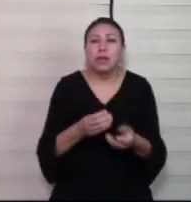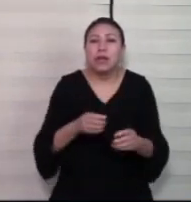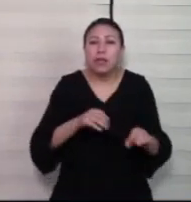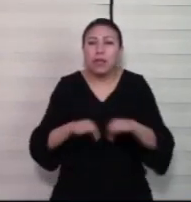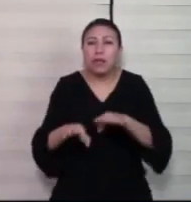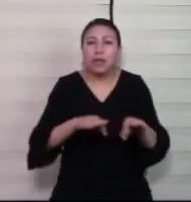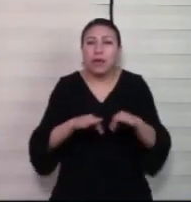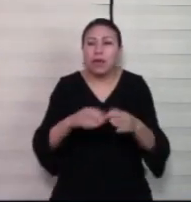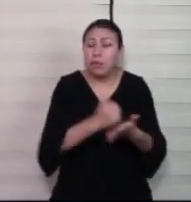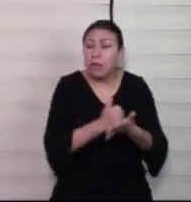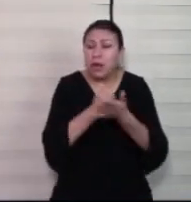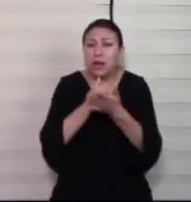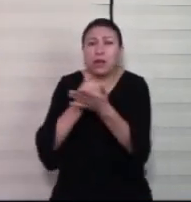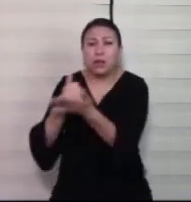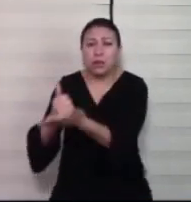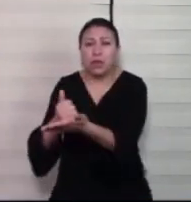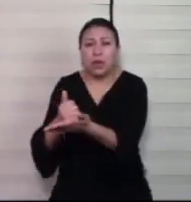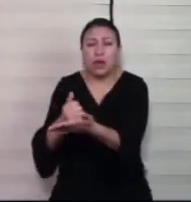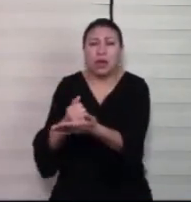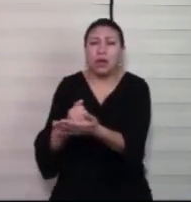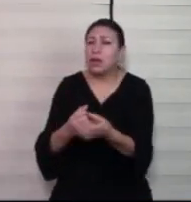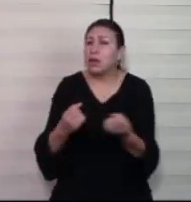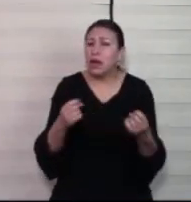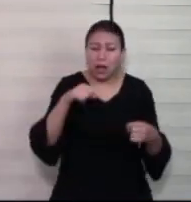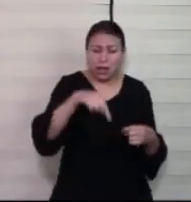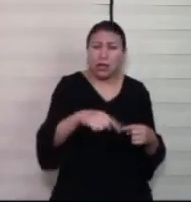llevando despensas. Nuestra propia iglesia